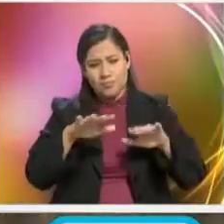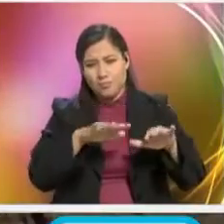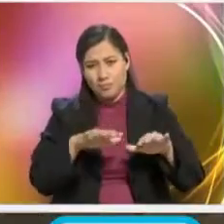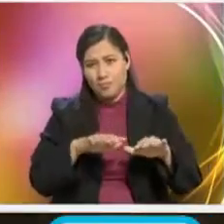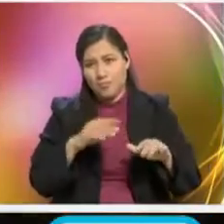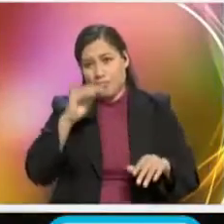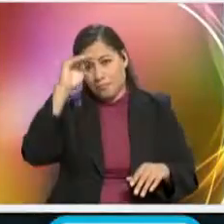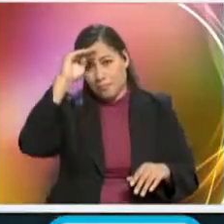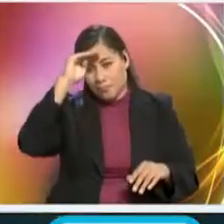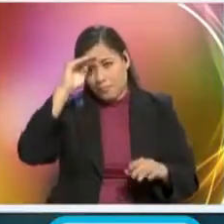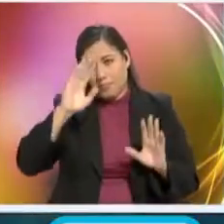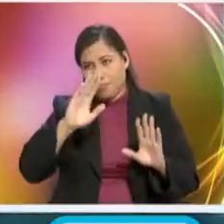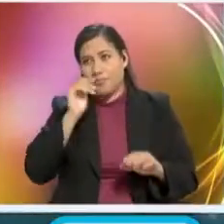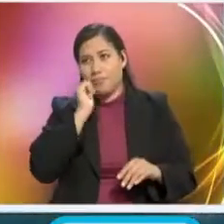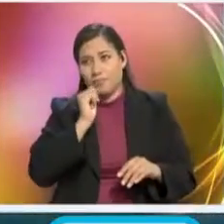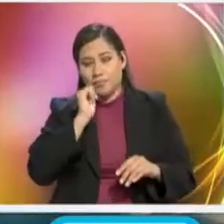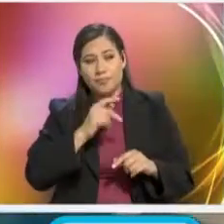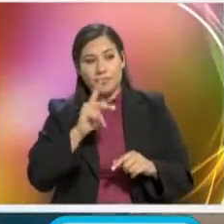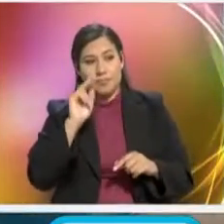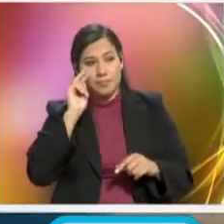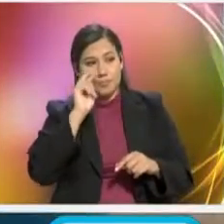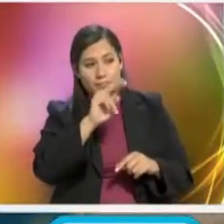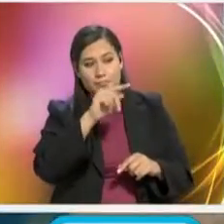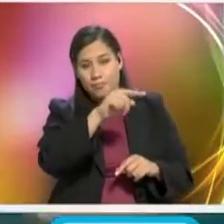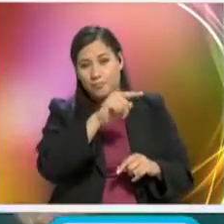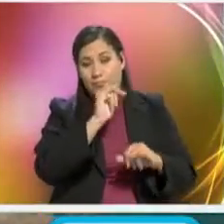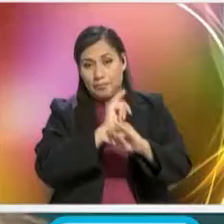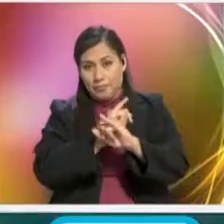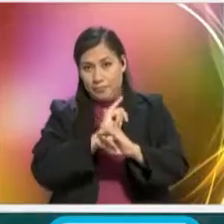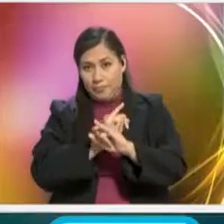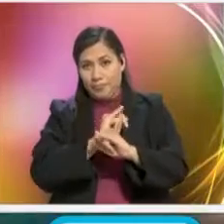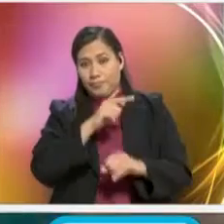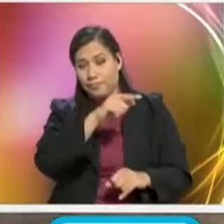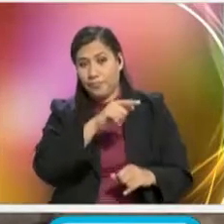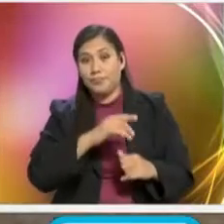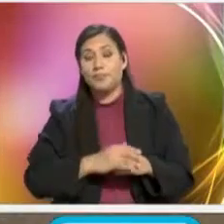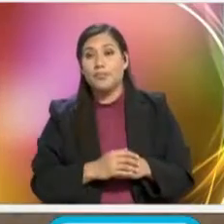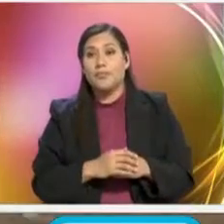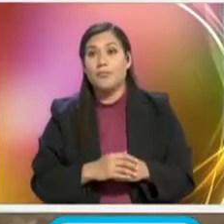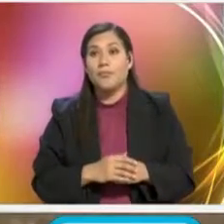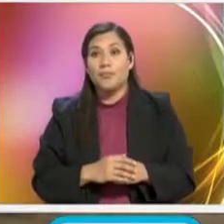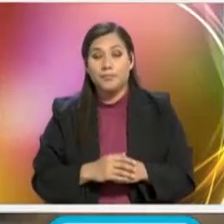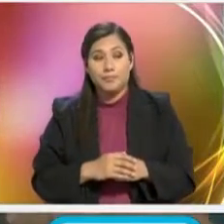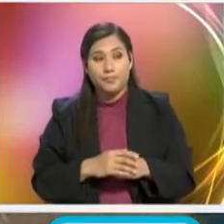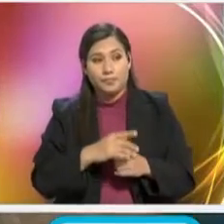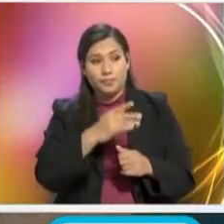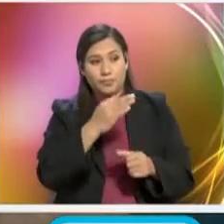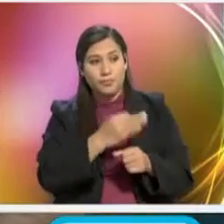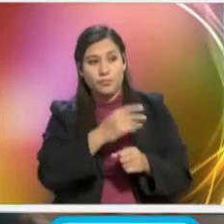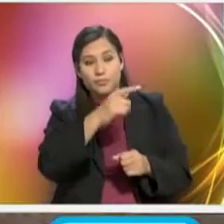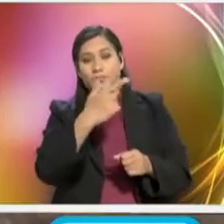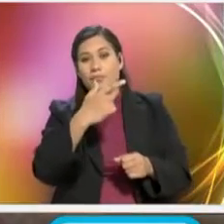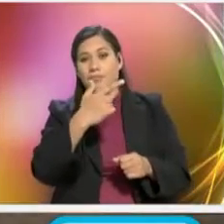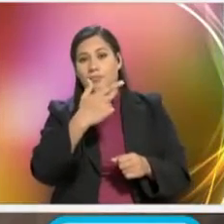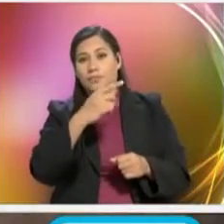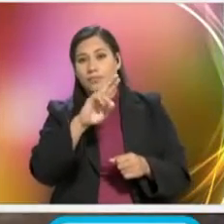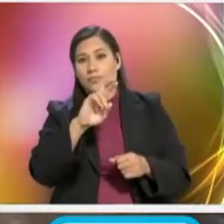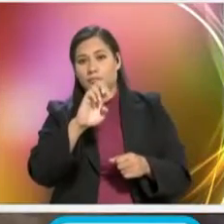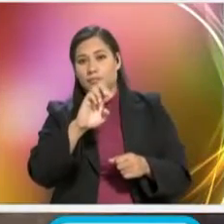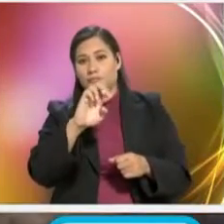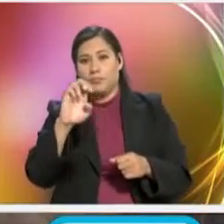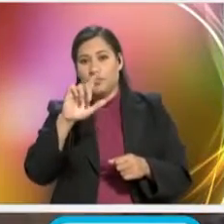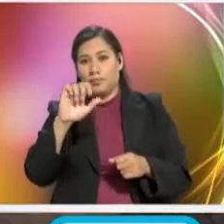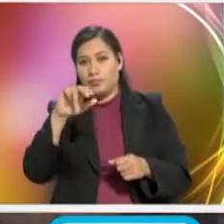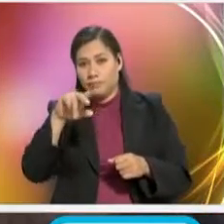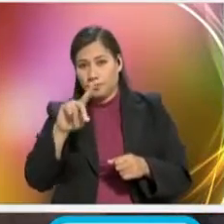yo supongo, ¿no? Pero, bueno, vemos que en el sitio de justamente los glaciares de Greenland hay un video